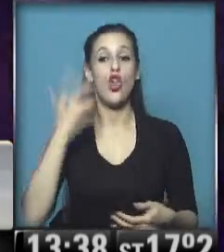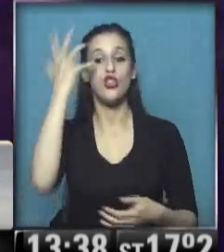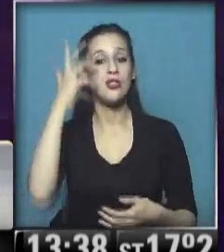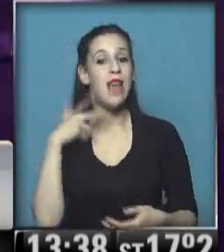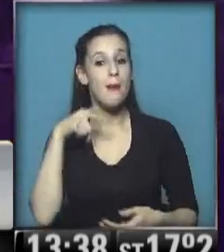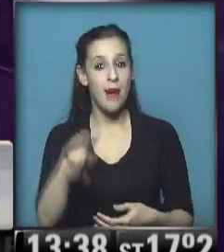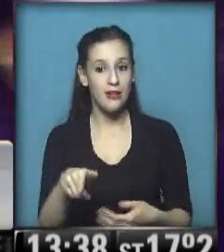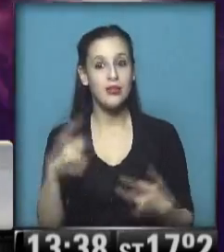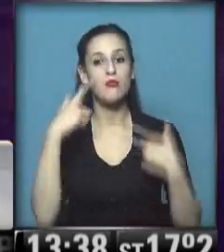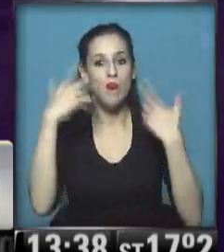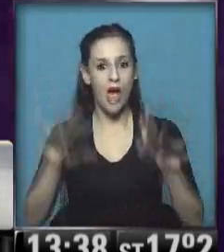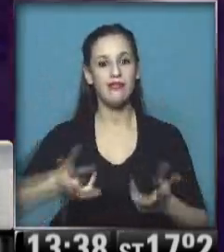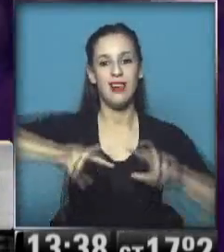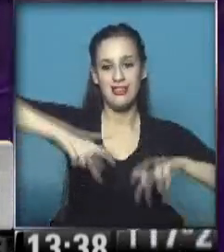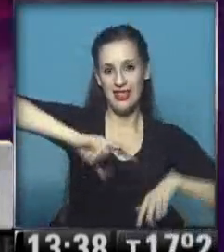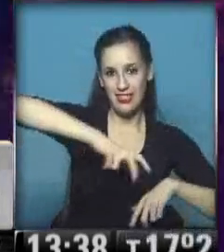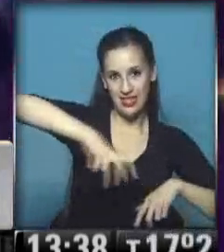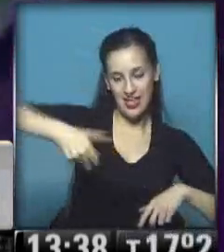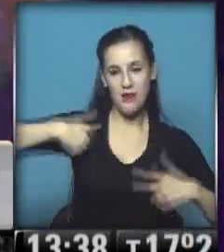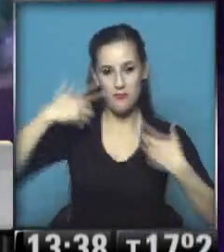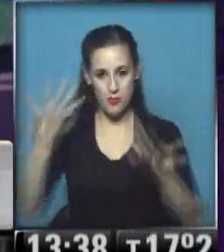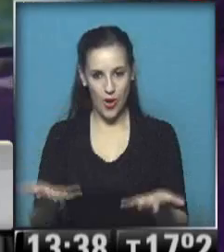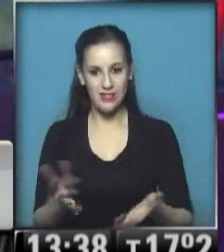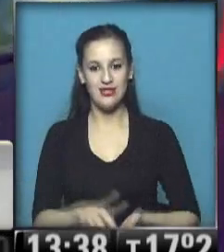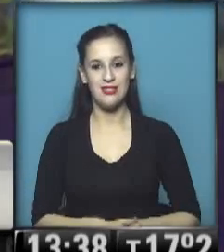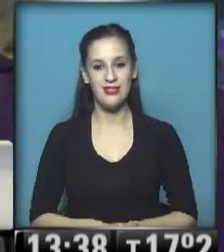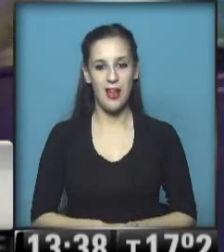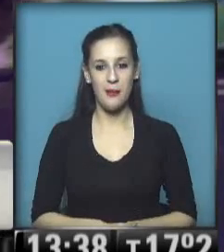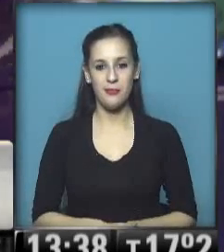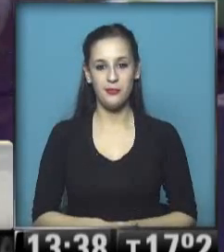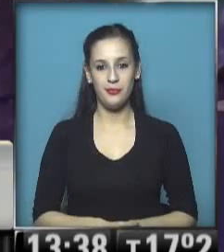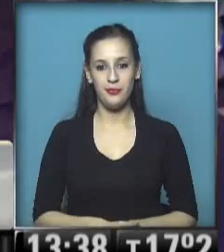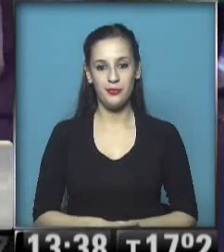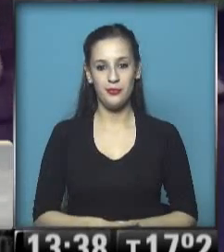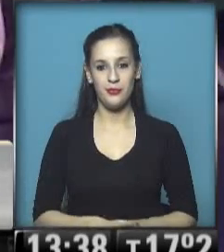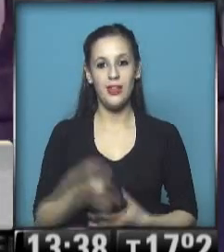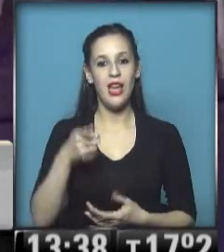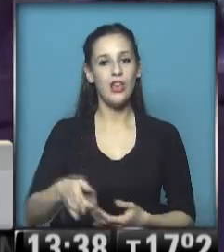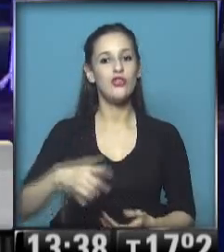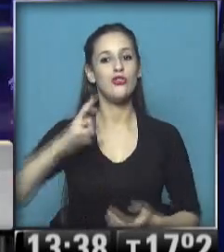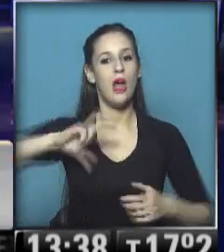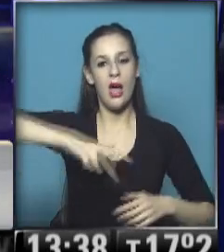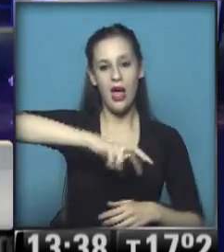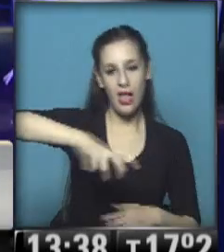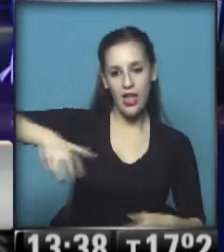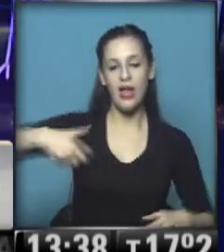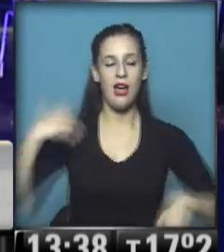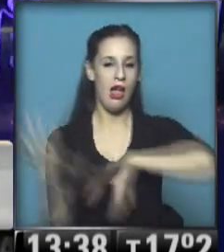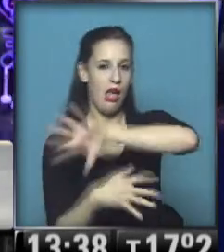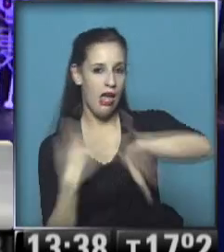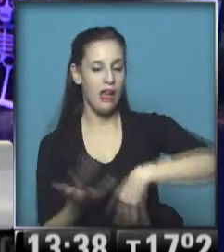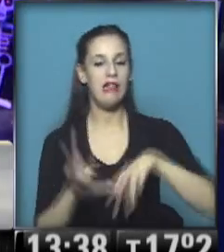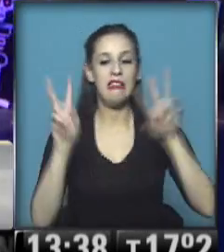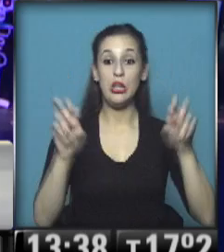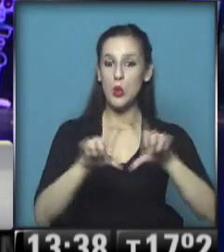presentando propiamente en el Teatro San Martín Cumple Zombie, una renga historia de hilos, huesos, besos y enredo. Todo ese es el